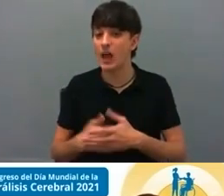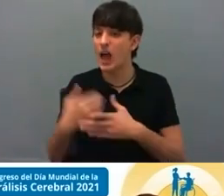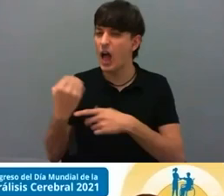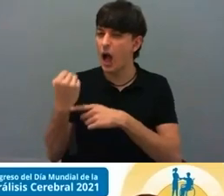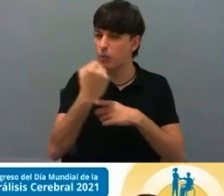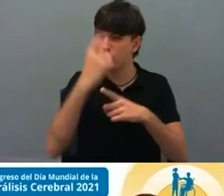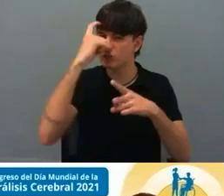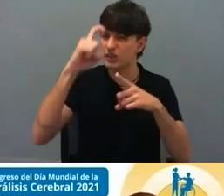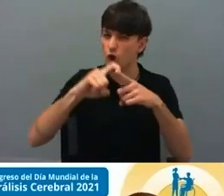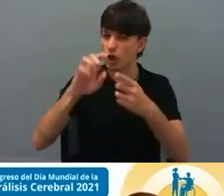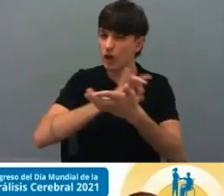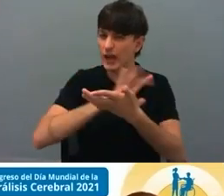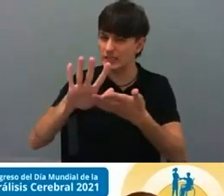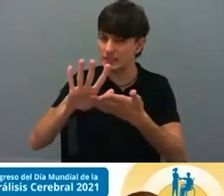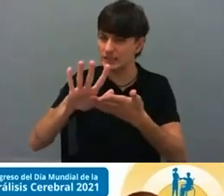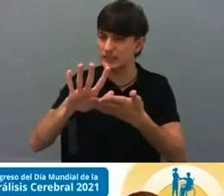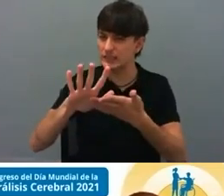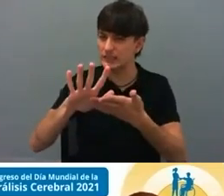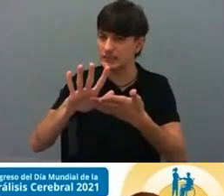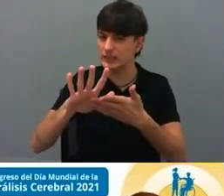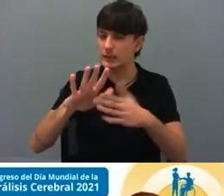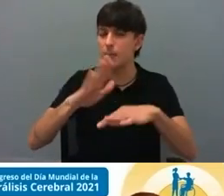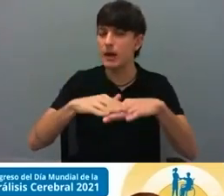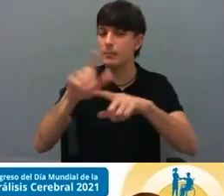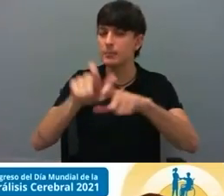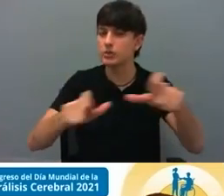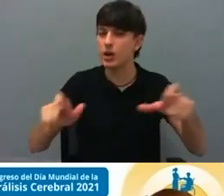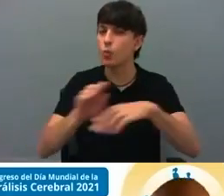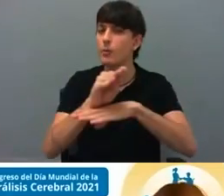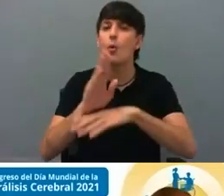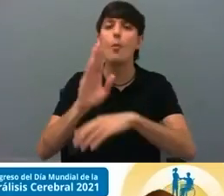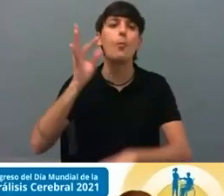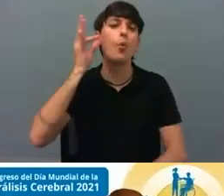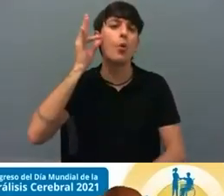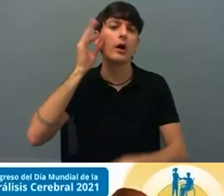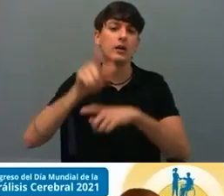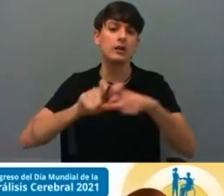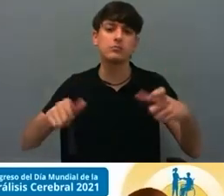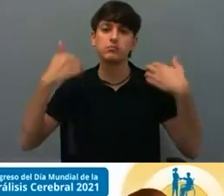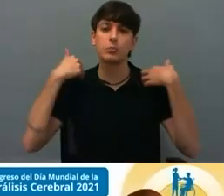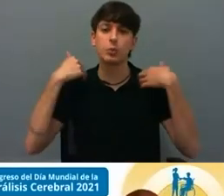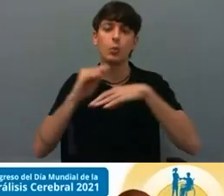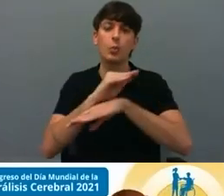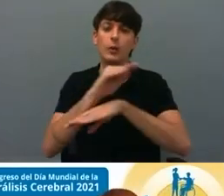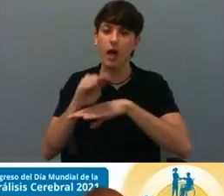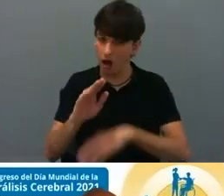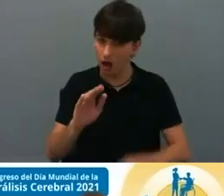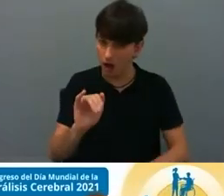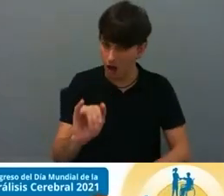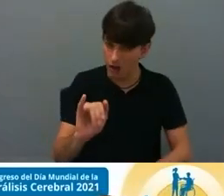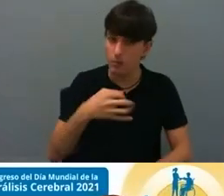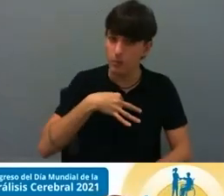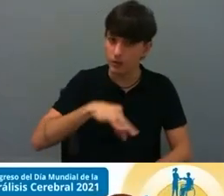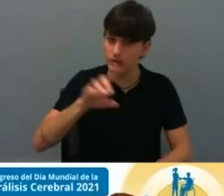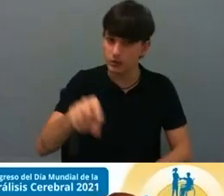psicológico gratuito, de apoyo psicológico a las cuidadoras, a las mujeres cuidadoras. De alguna manera vosotras también habéis